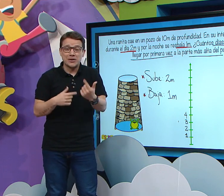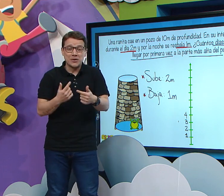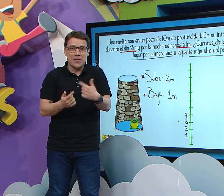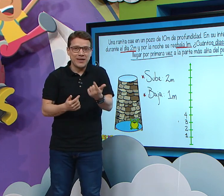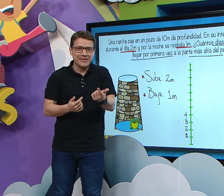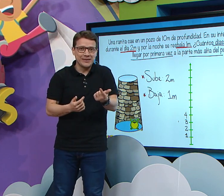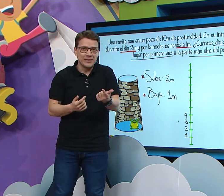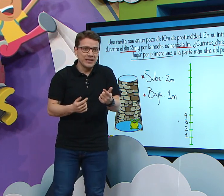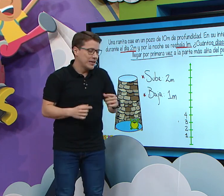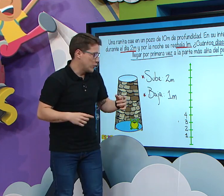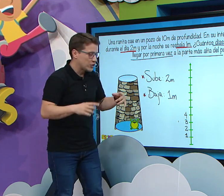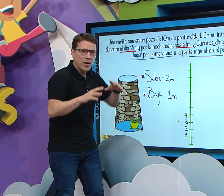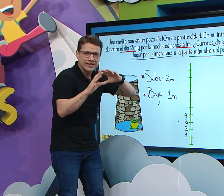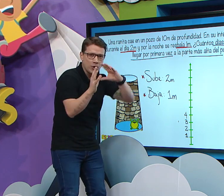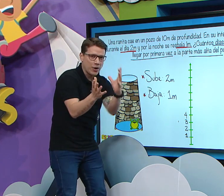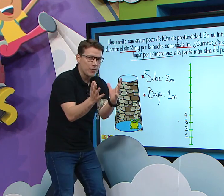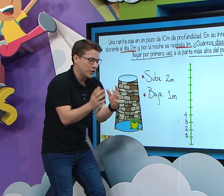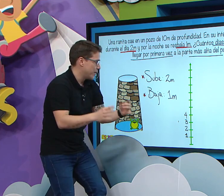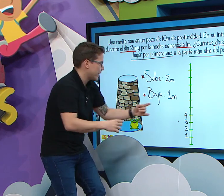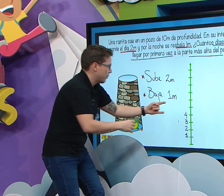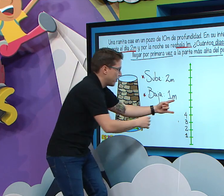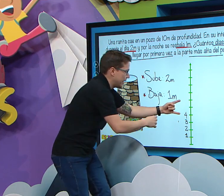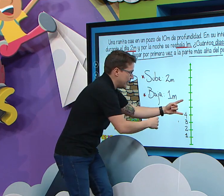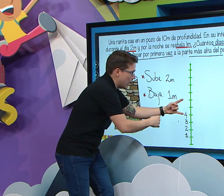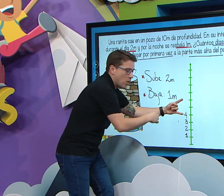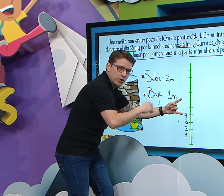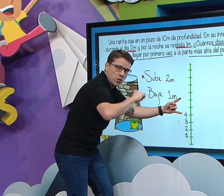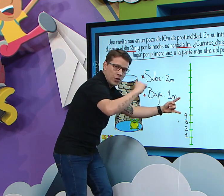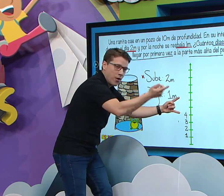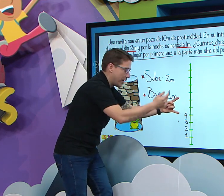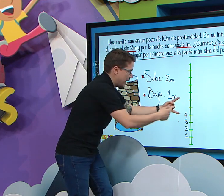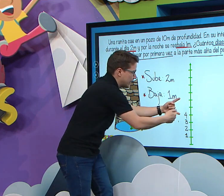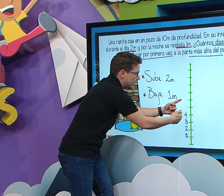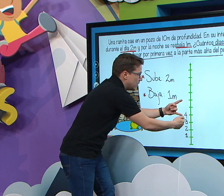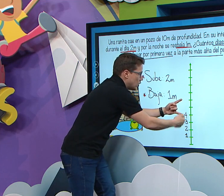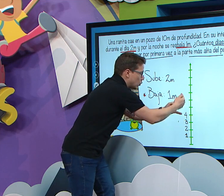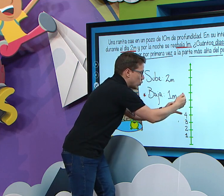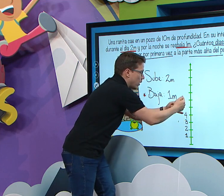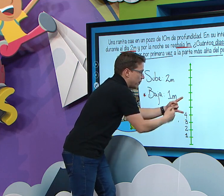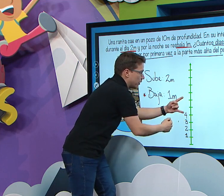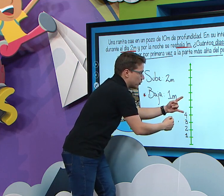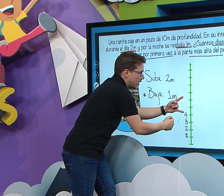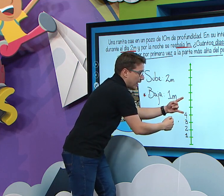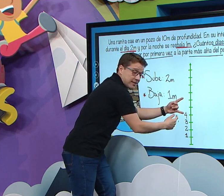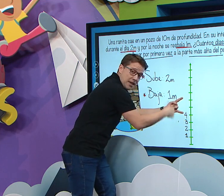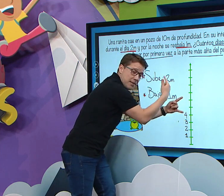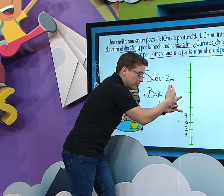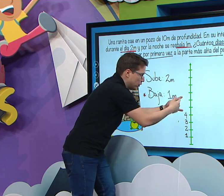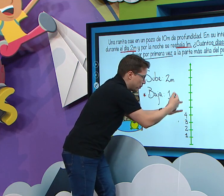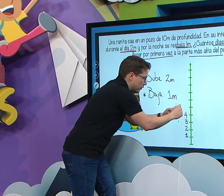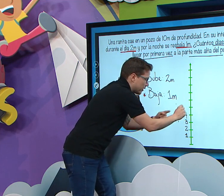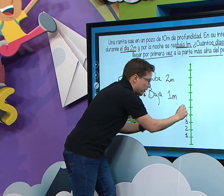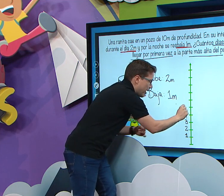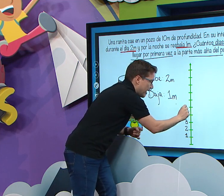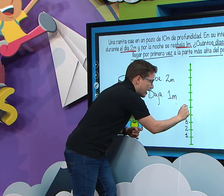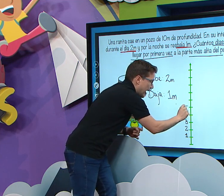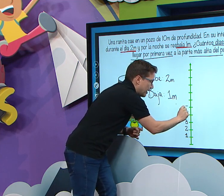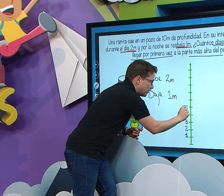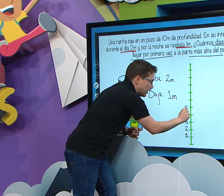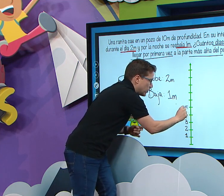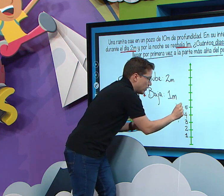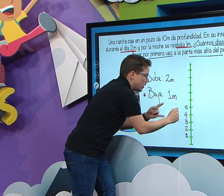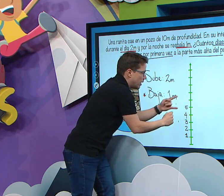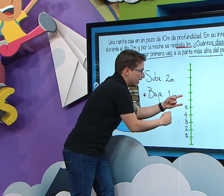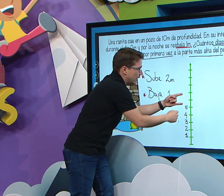así sucesivamente. Entonces, voy a hacerlo ahora un poquito más rápido. En el día 4, cuando adelanta, sube al metro a 6 metros, pero se resbala, cae